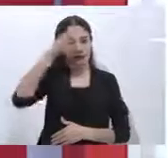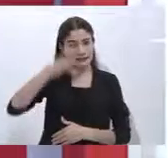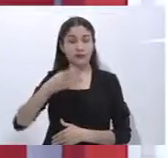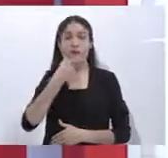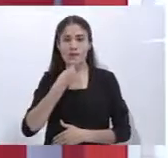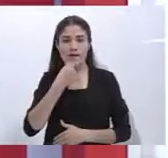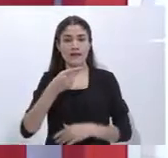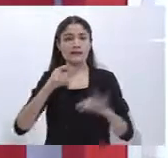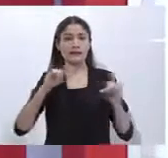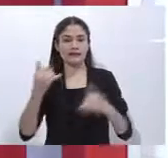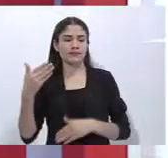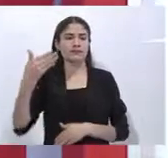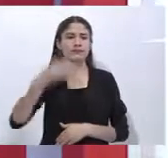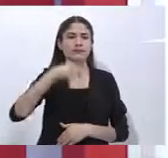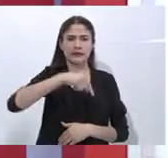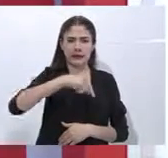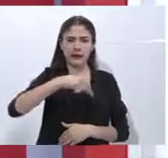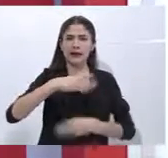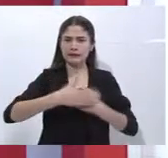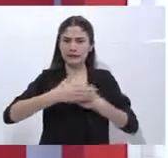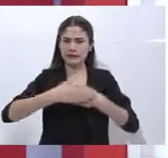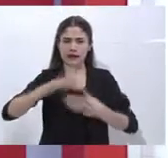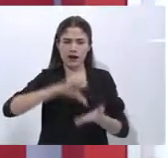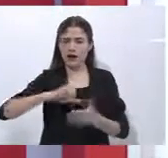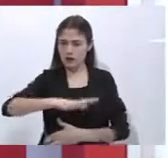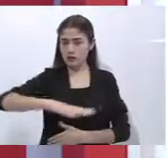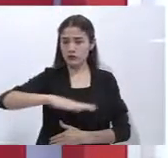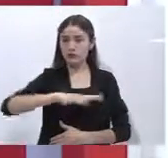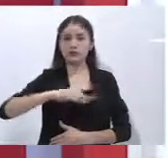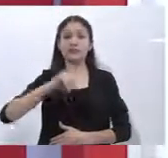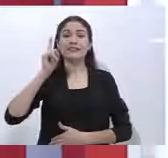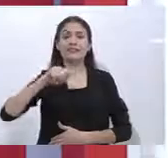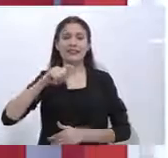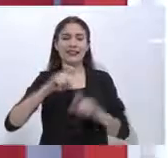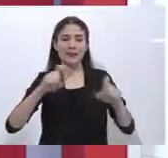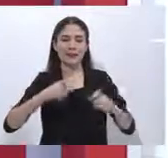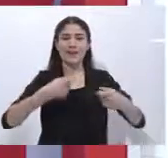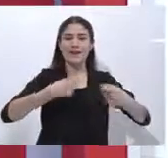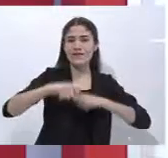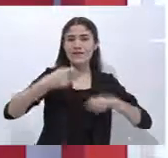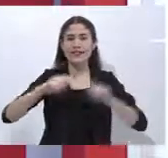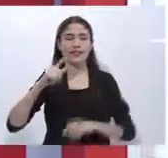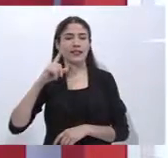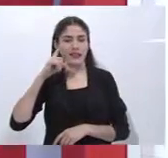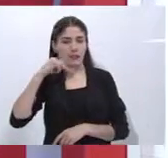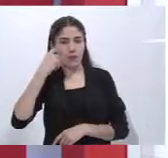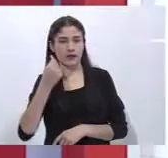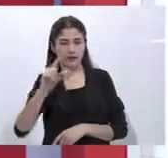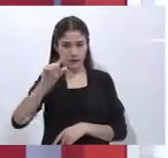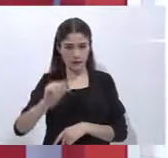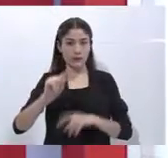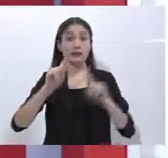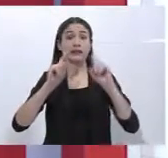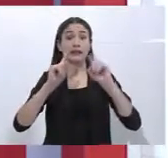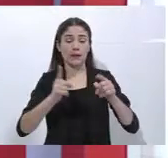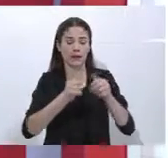instaladas aquí en capital para lo que fue más que nada también un proyecto un acompañamiento a los productores